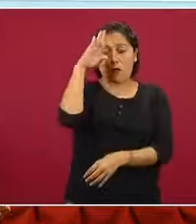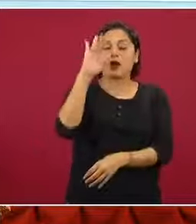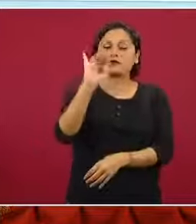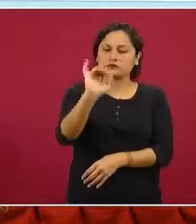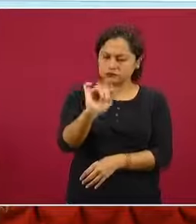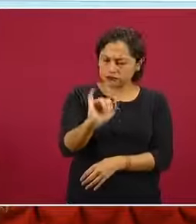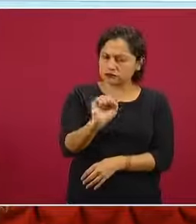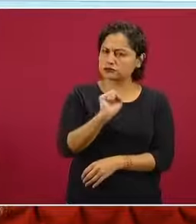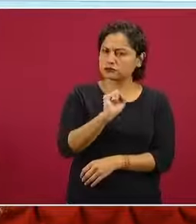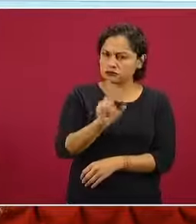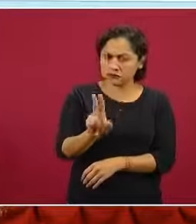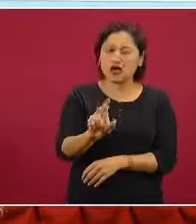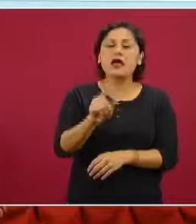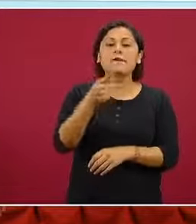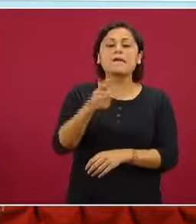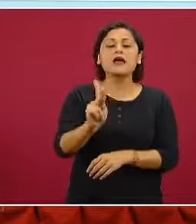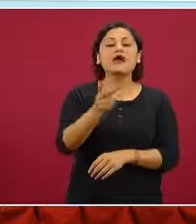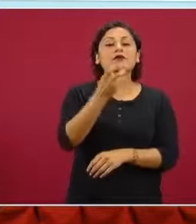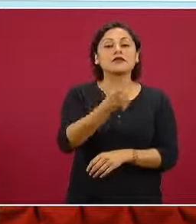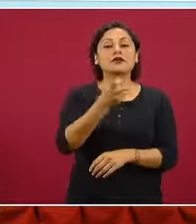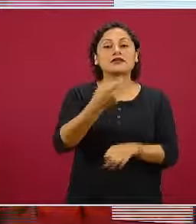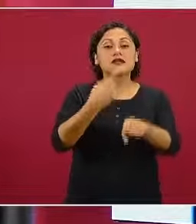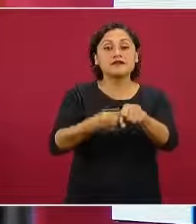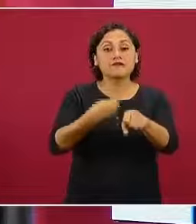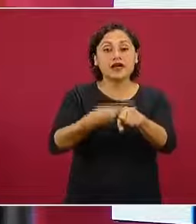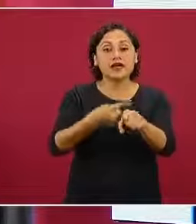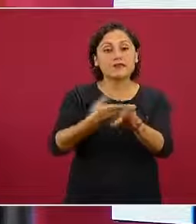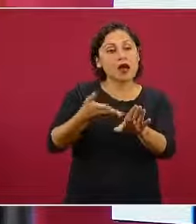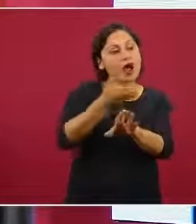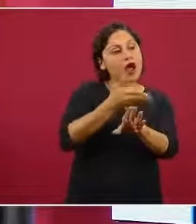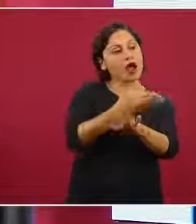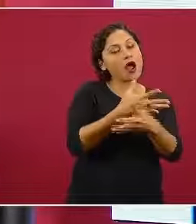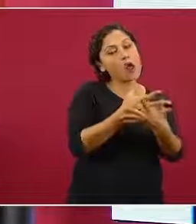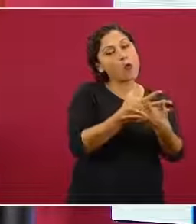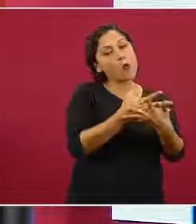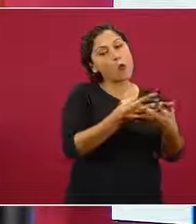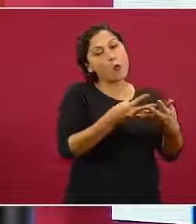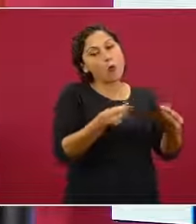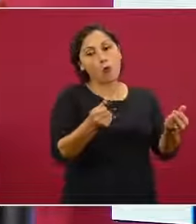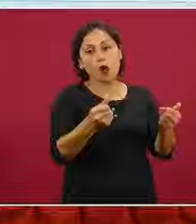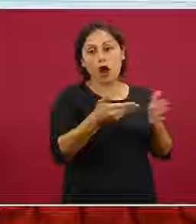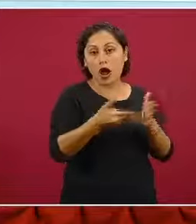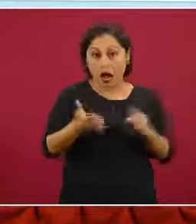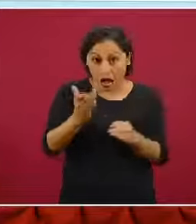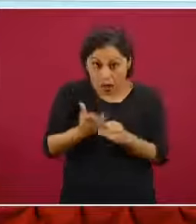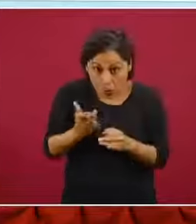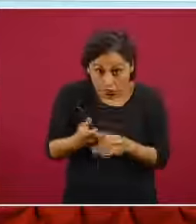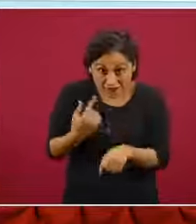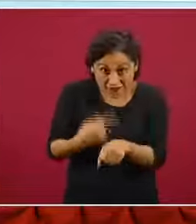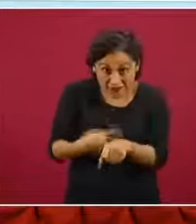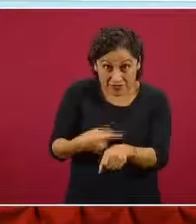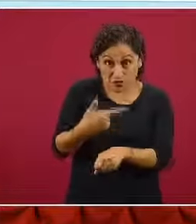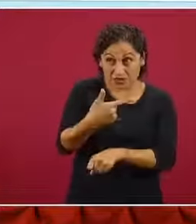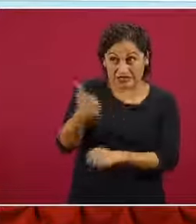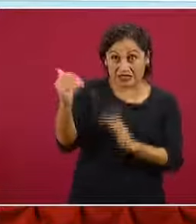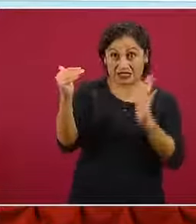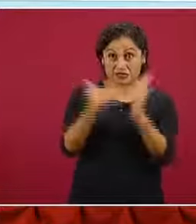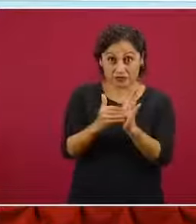perdamos de vista que no quiere decir que en este momento tengamos los casi 700,000 casos